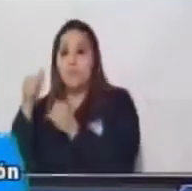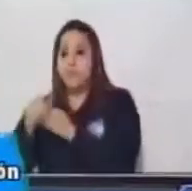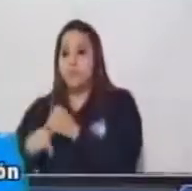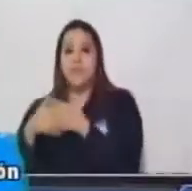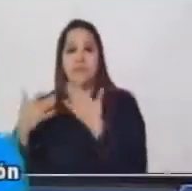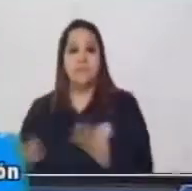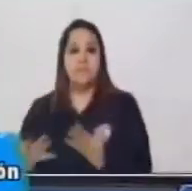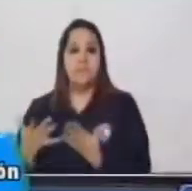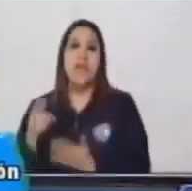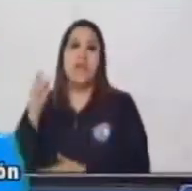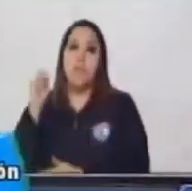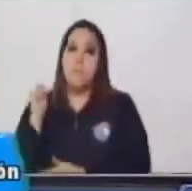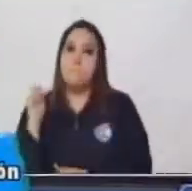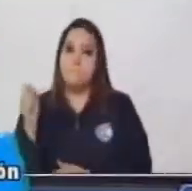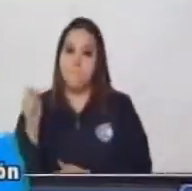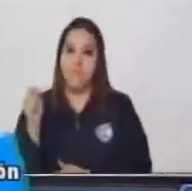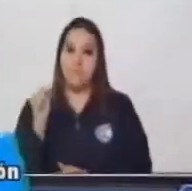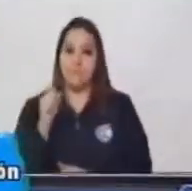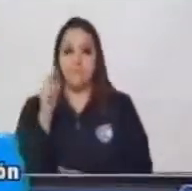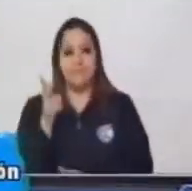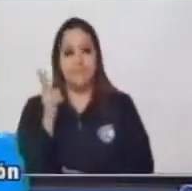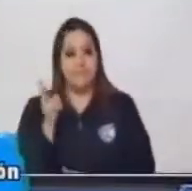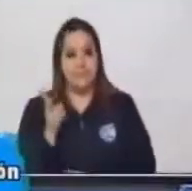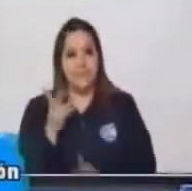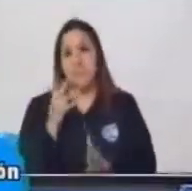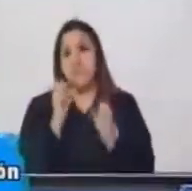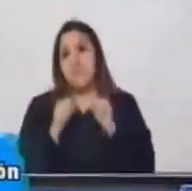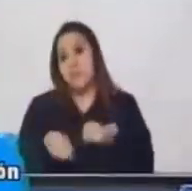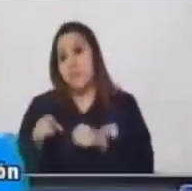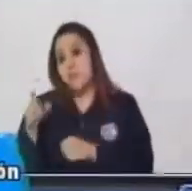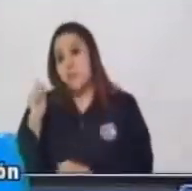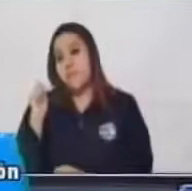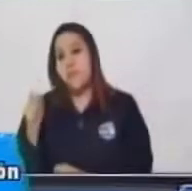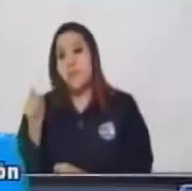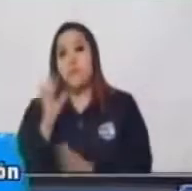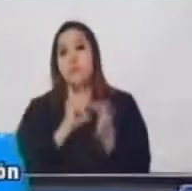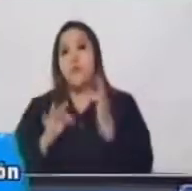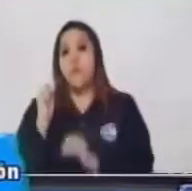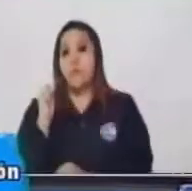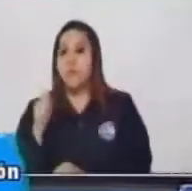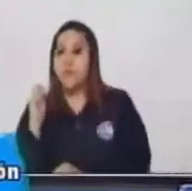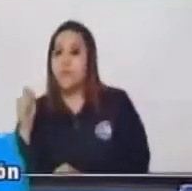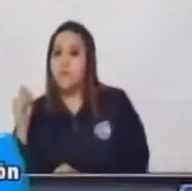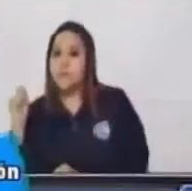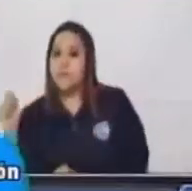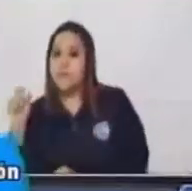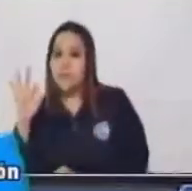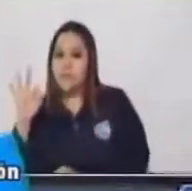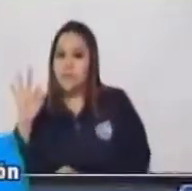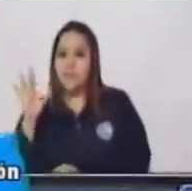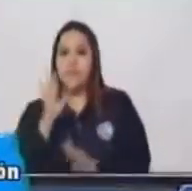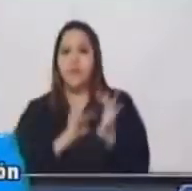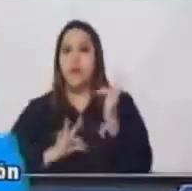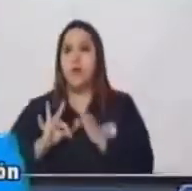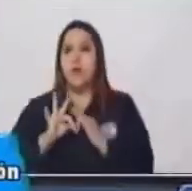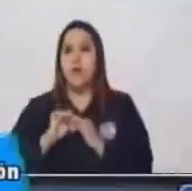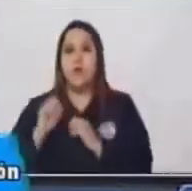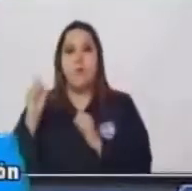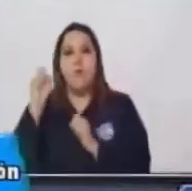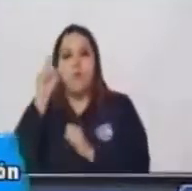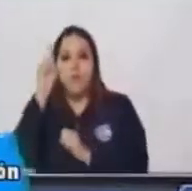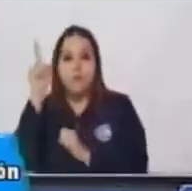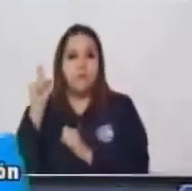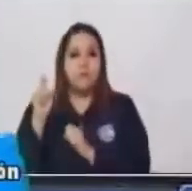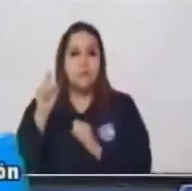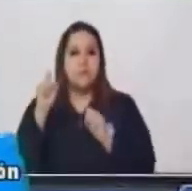que es con un signo de puntuación. Puede ser un punto, puntos suspensivos, un signo de exclamación,